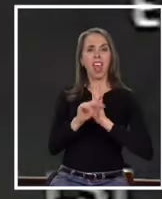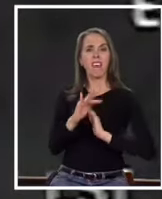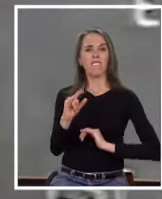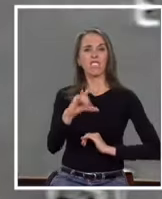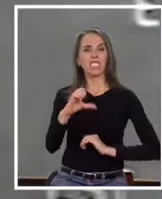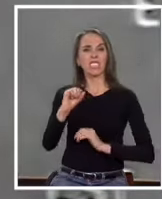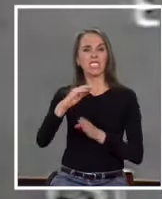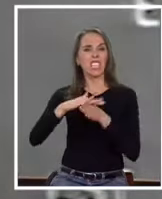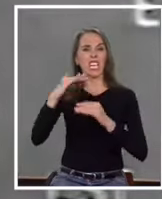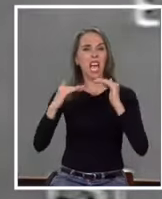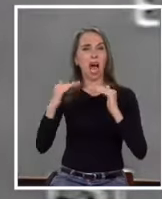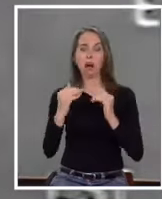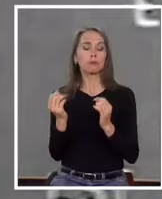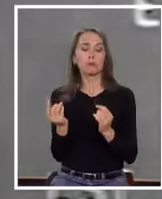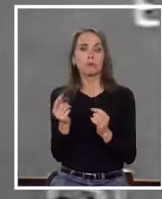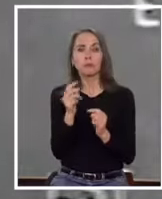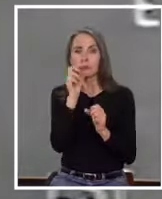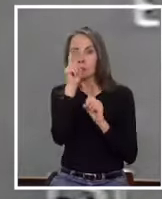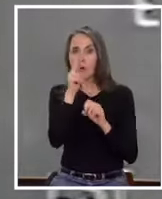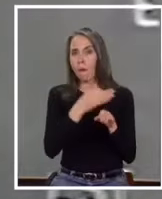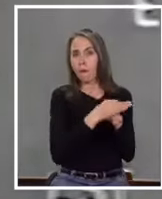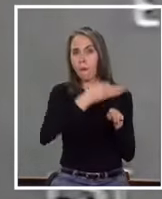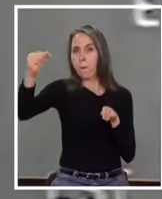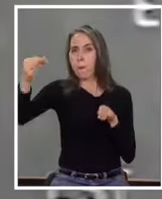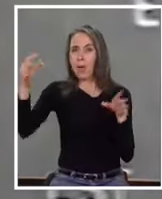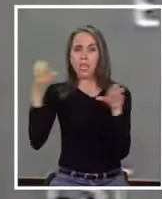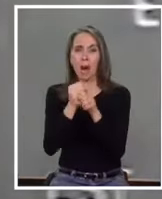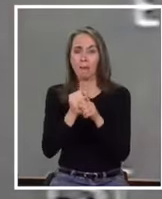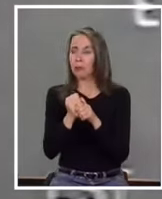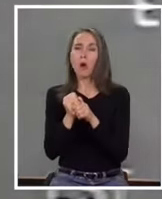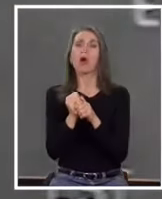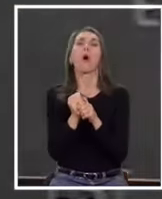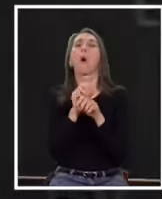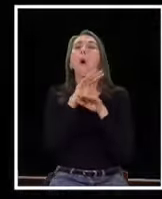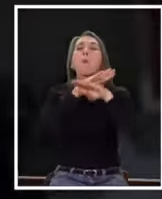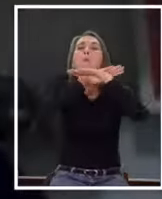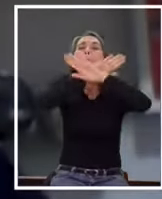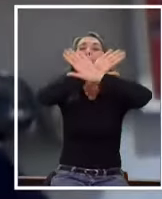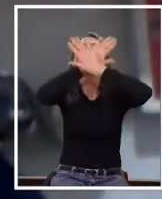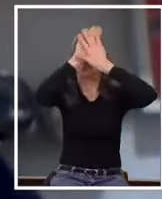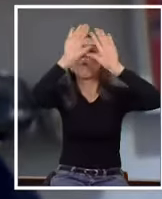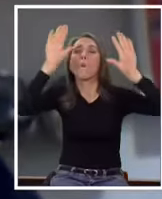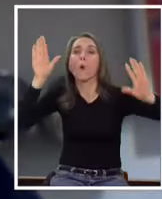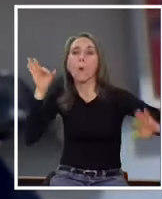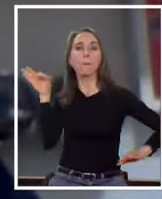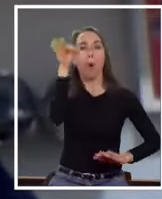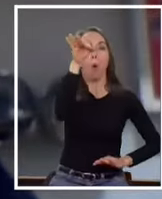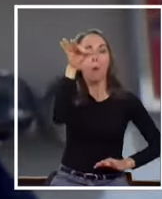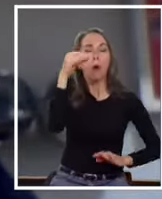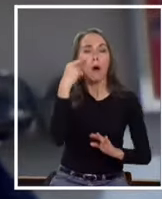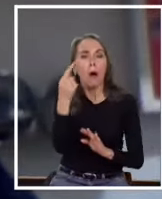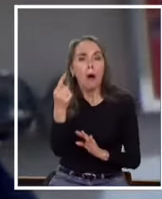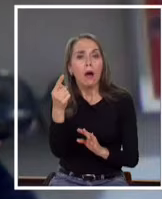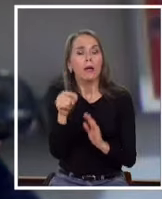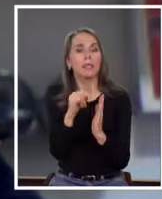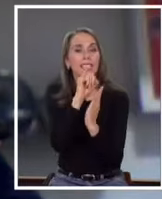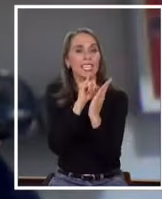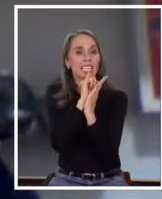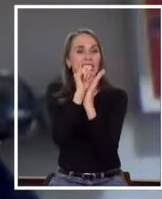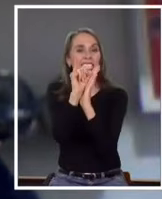de las características que se podían apreciar en los videos. Y este informe no nos da